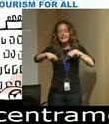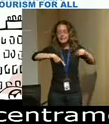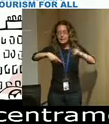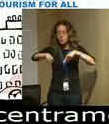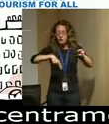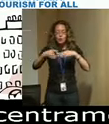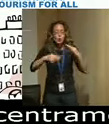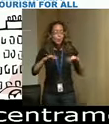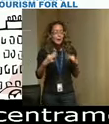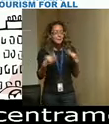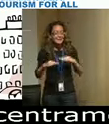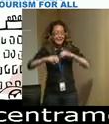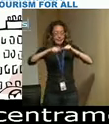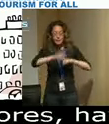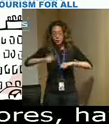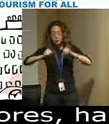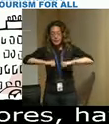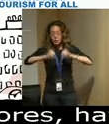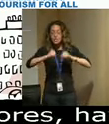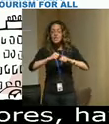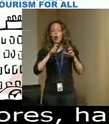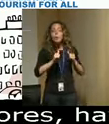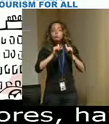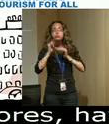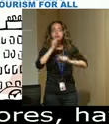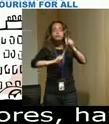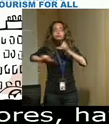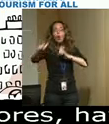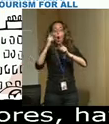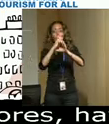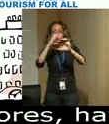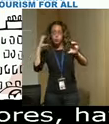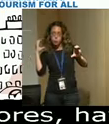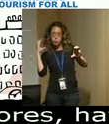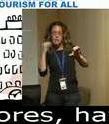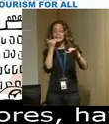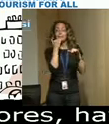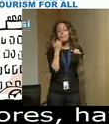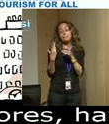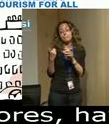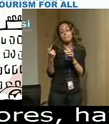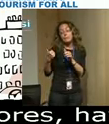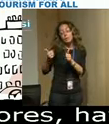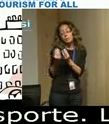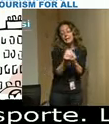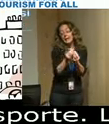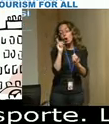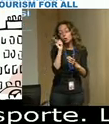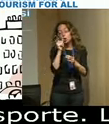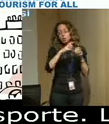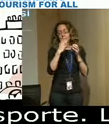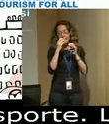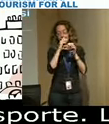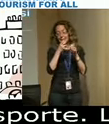Normalmente, los mayores viajan en autobús y lo hacen en grupo organizado y en tren cuando viajan solo o en pareja. La gran barrera, aunque no la única a la que